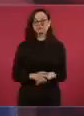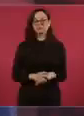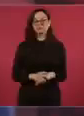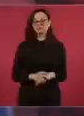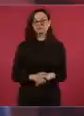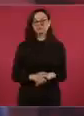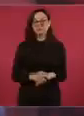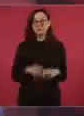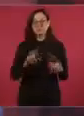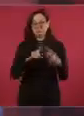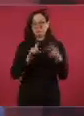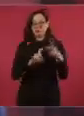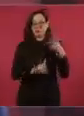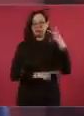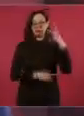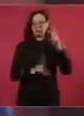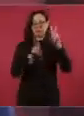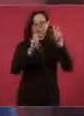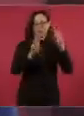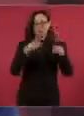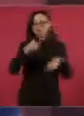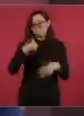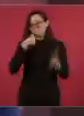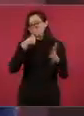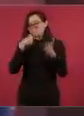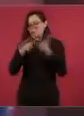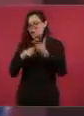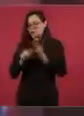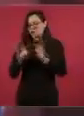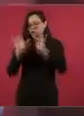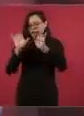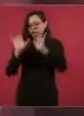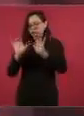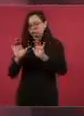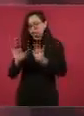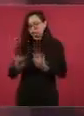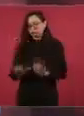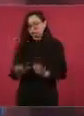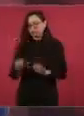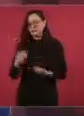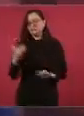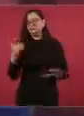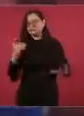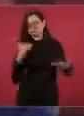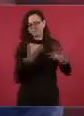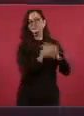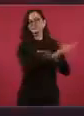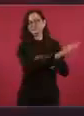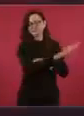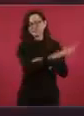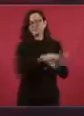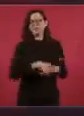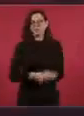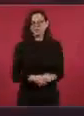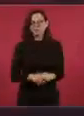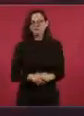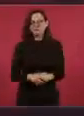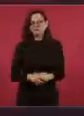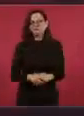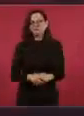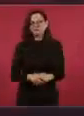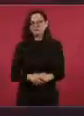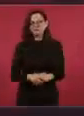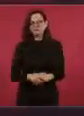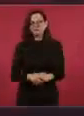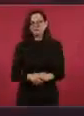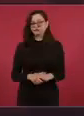sobre los dos temas. En el caso migratorio, le voy a